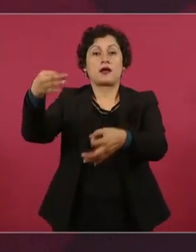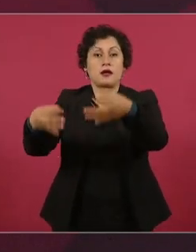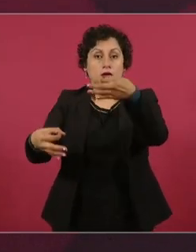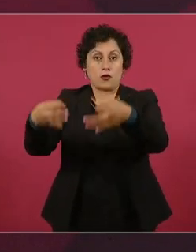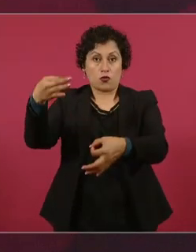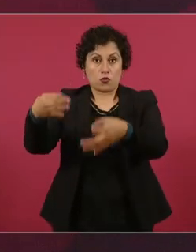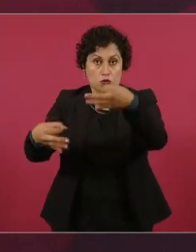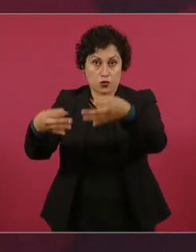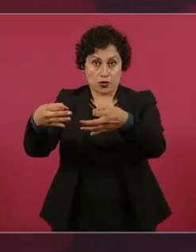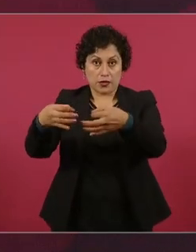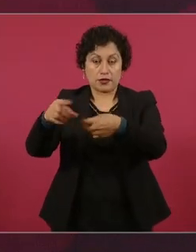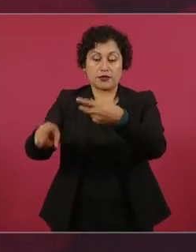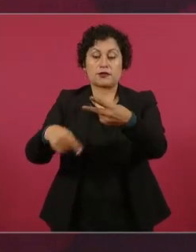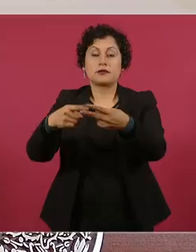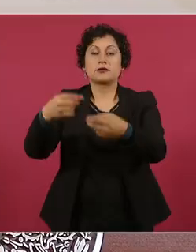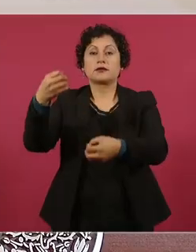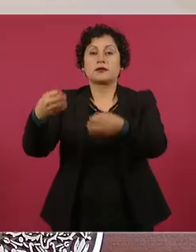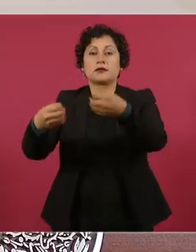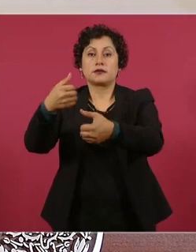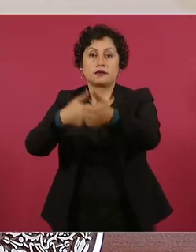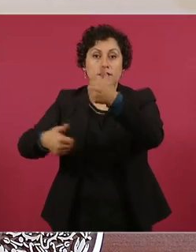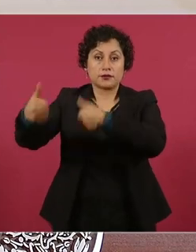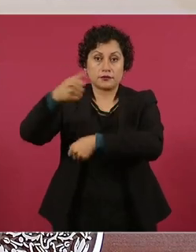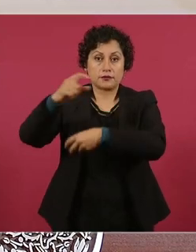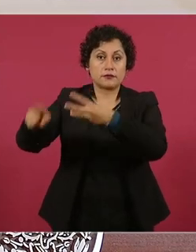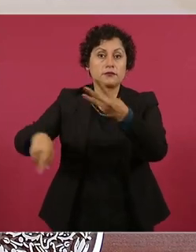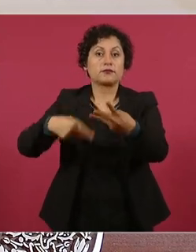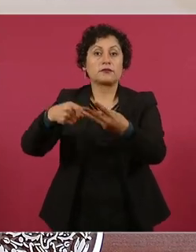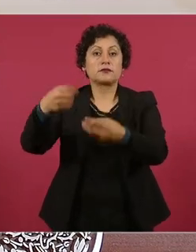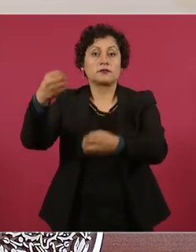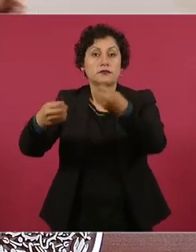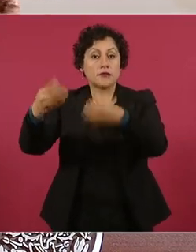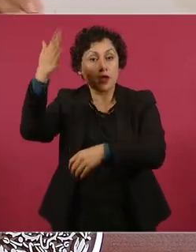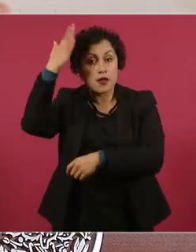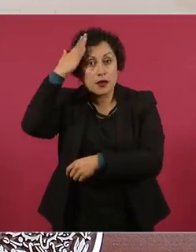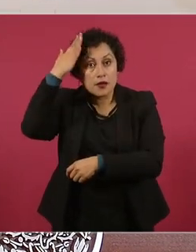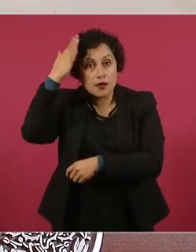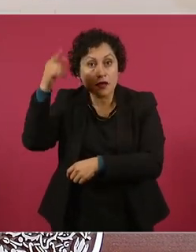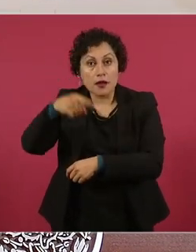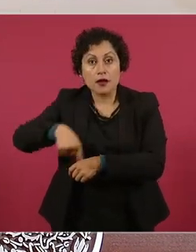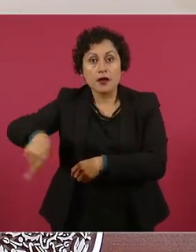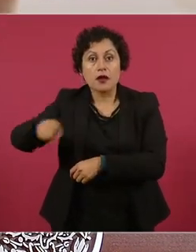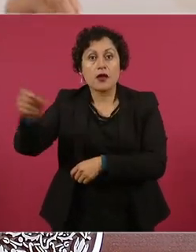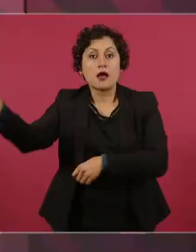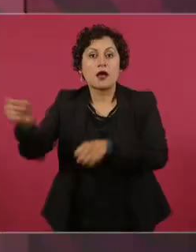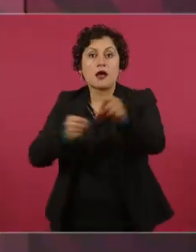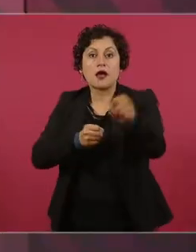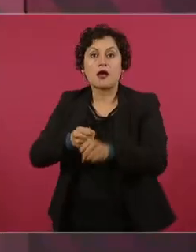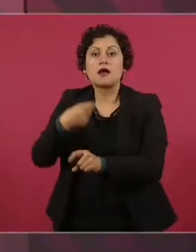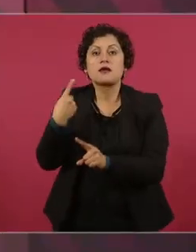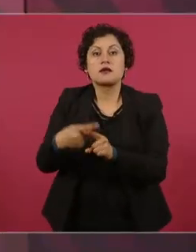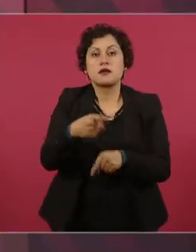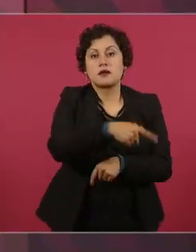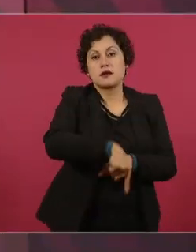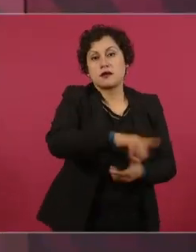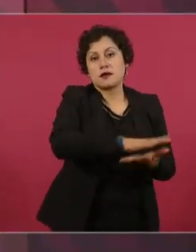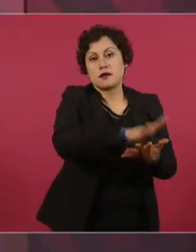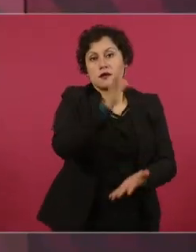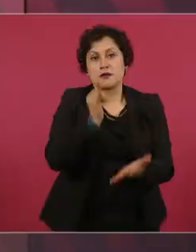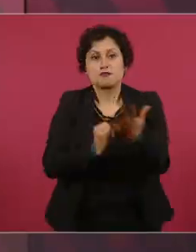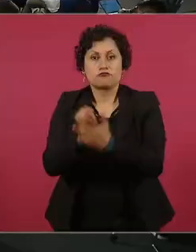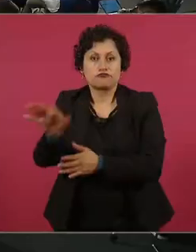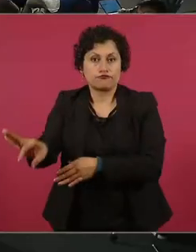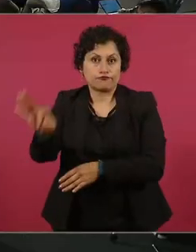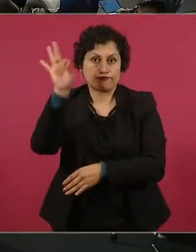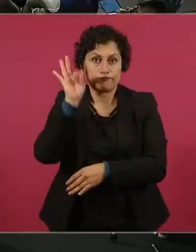a los magistrados y a los ministros, que el pueblo los elija. ¿Cómo se elige a los presidentes municipales,